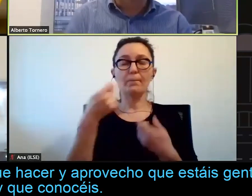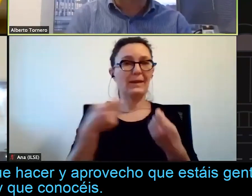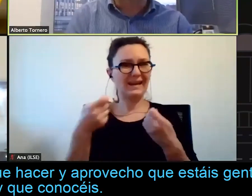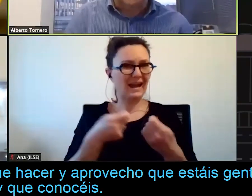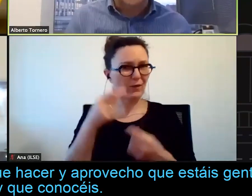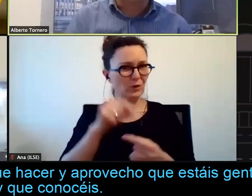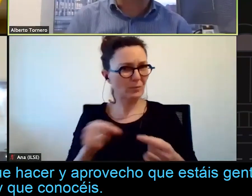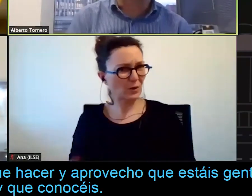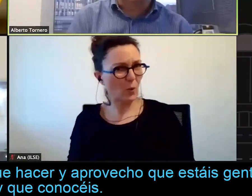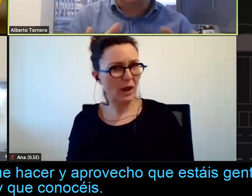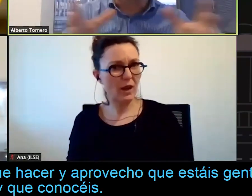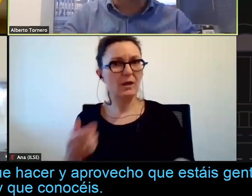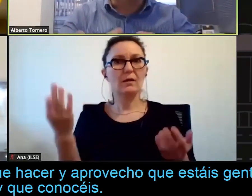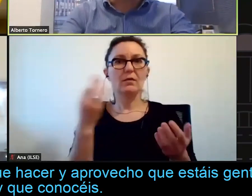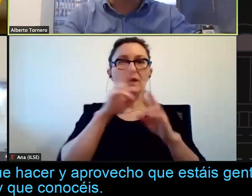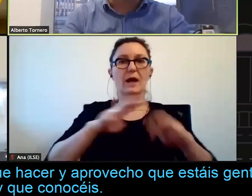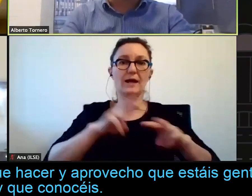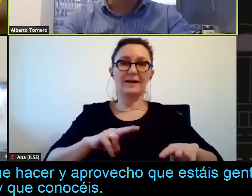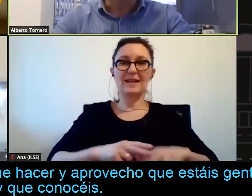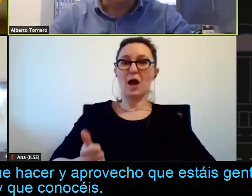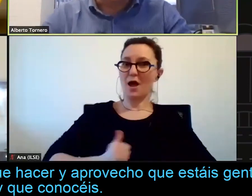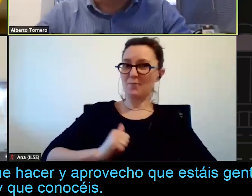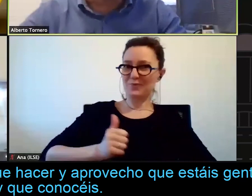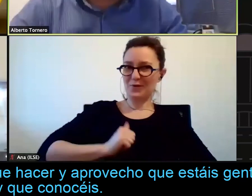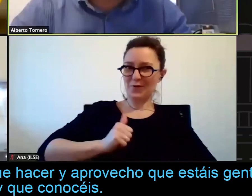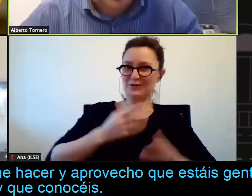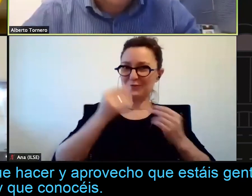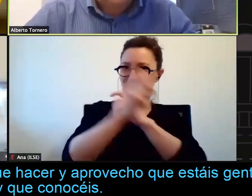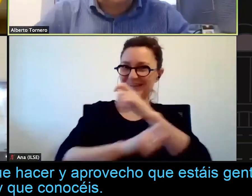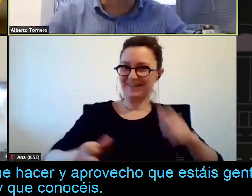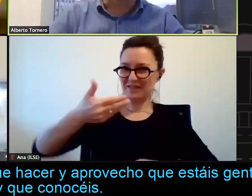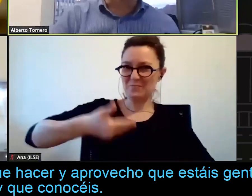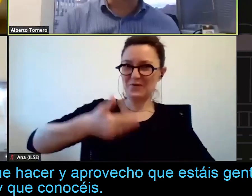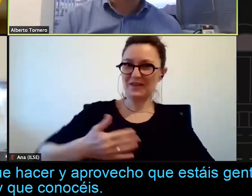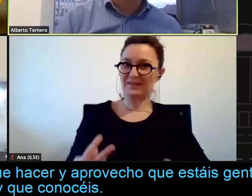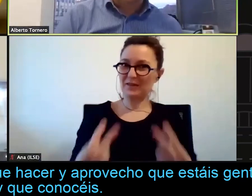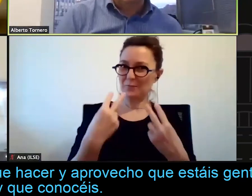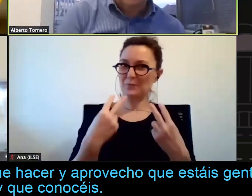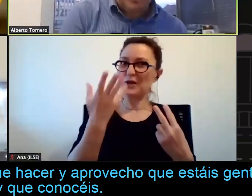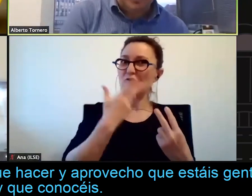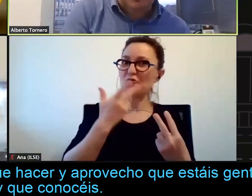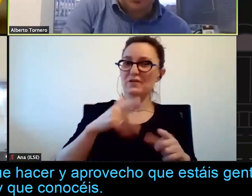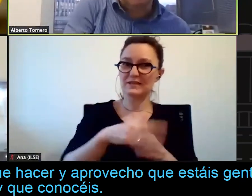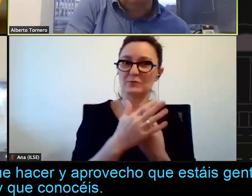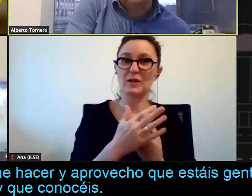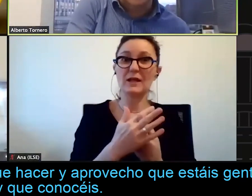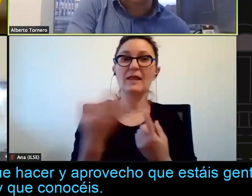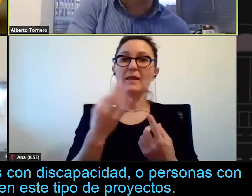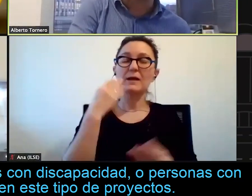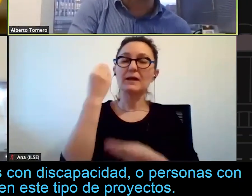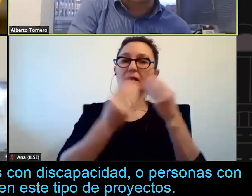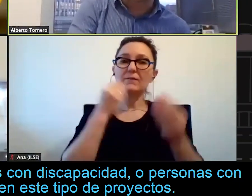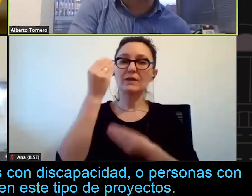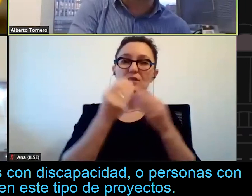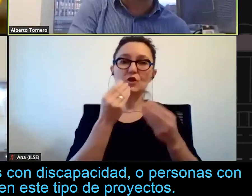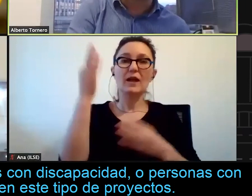a lo mejor es un análisis que conviene hacer y aprovecho que estáis aquí, mucha gente importante y que conocéis. Creo que hay una reflexión sobre los datos del